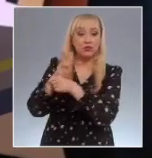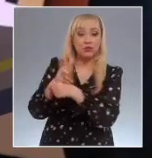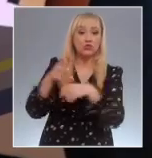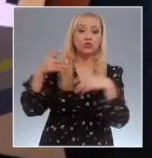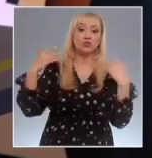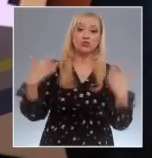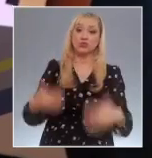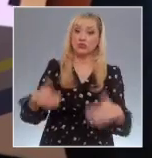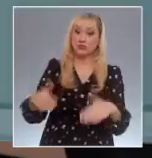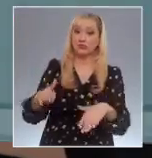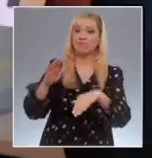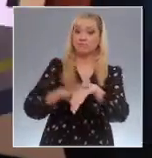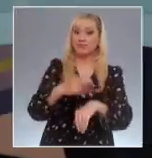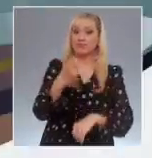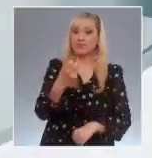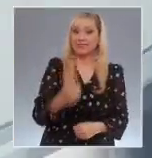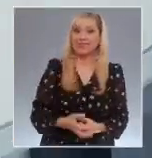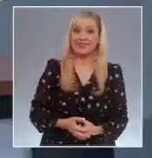Peña.